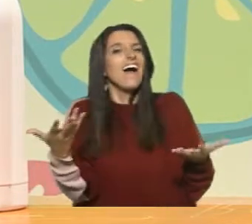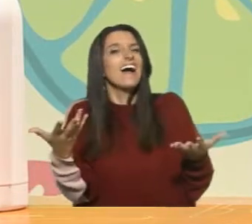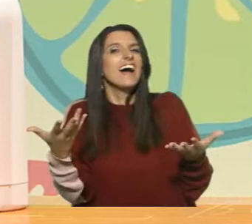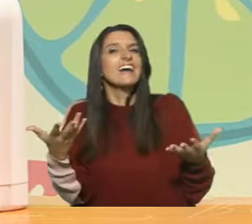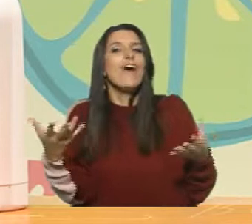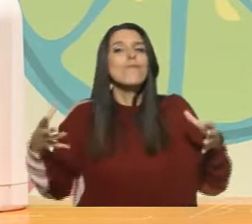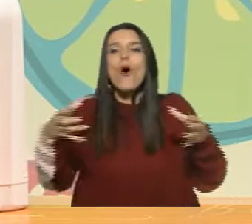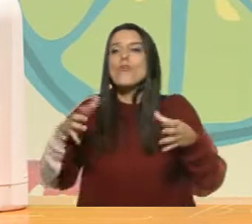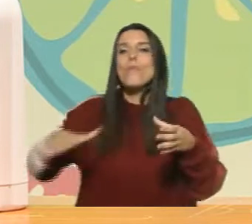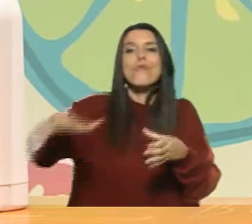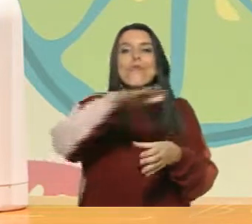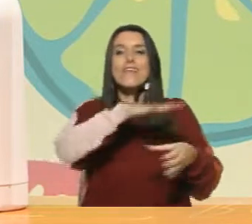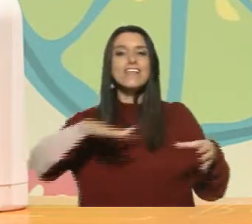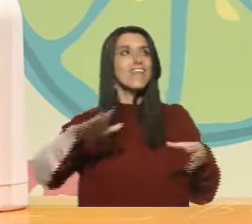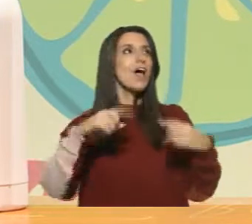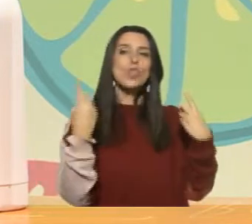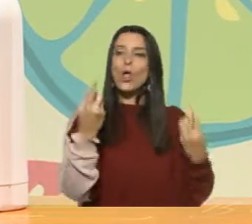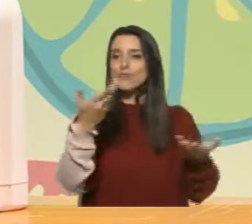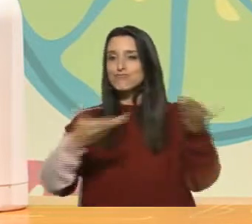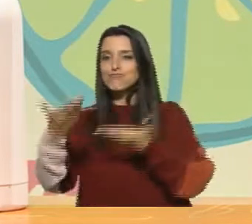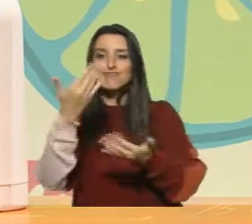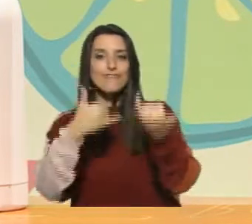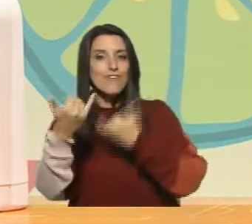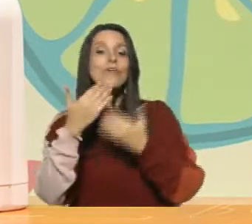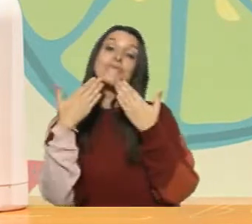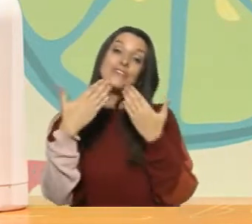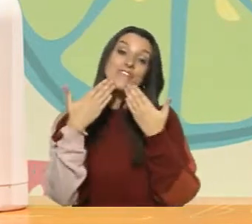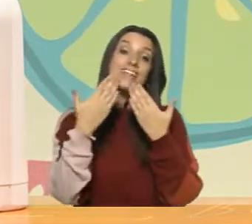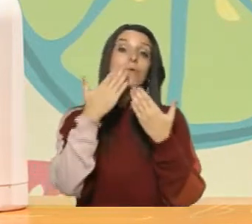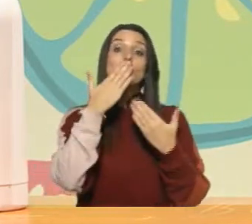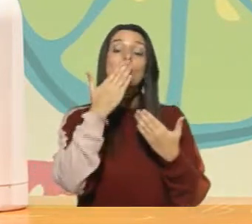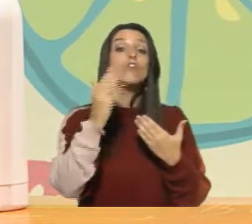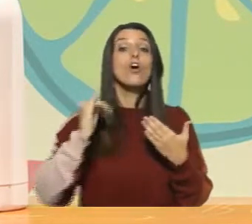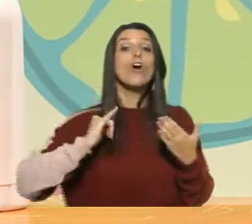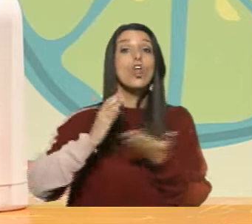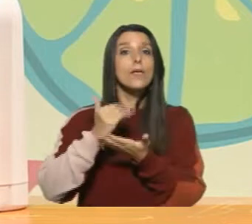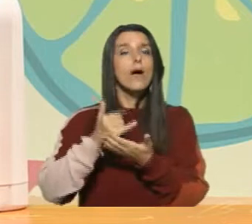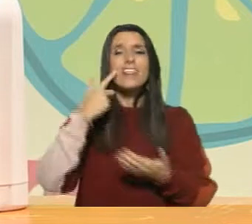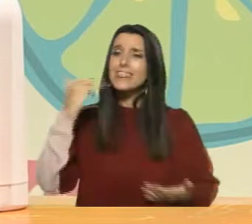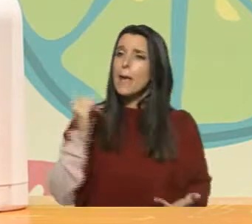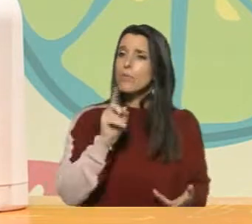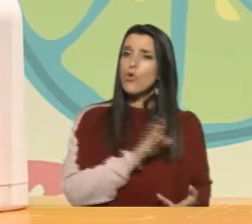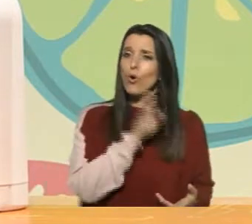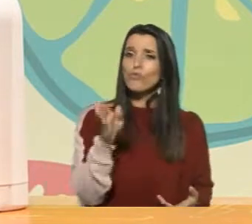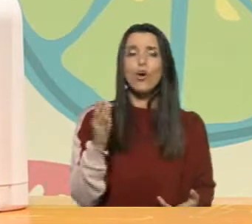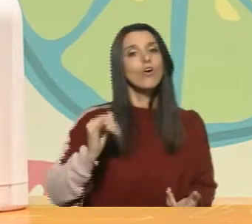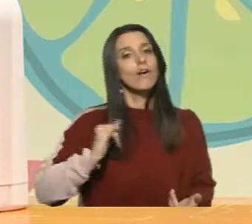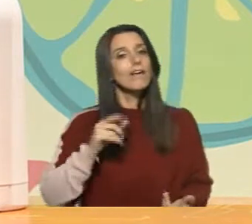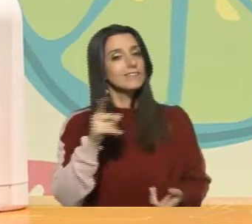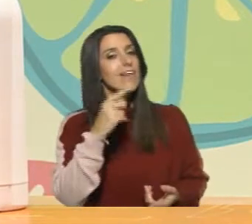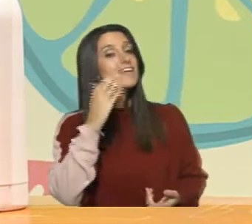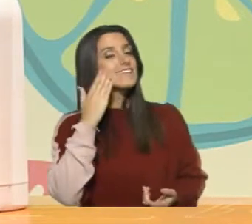gran comunidad chacharachera, digámosle así, ¿no? Gracias. Un beso grande a Colonia. Hace tiempo que no voy a Colonia y ustedes saben